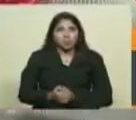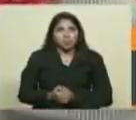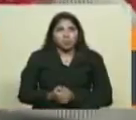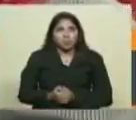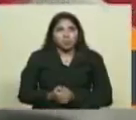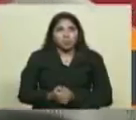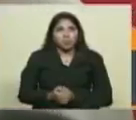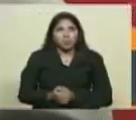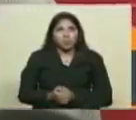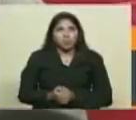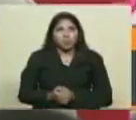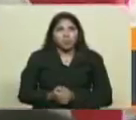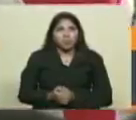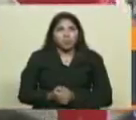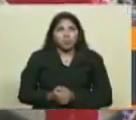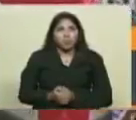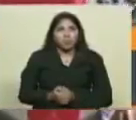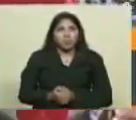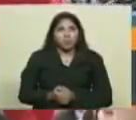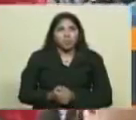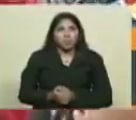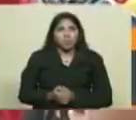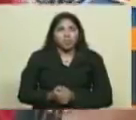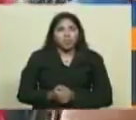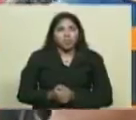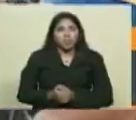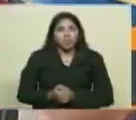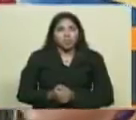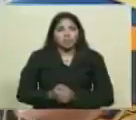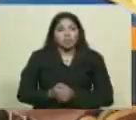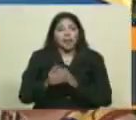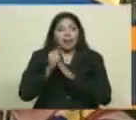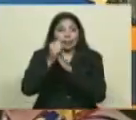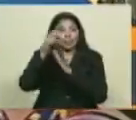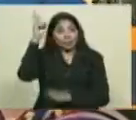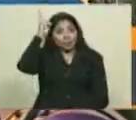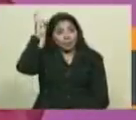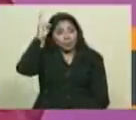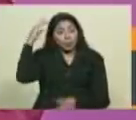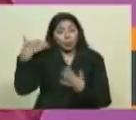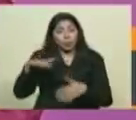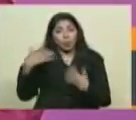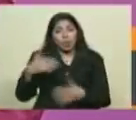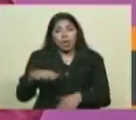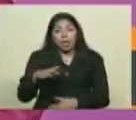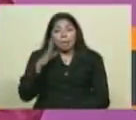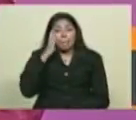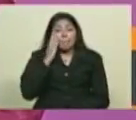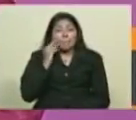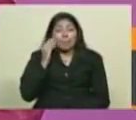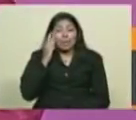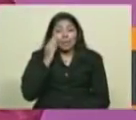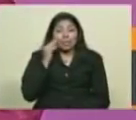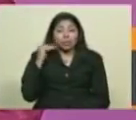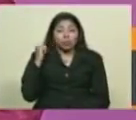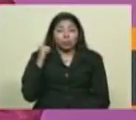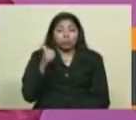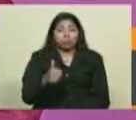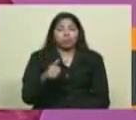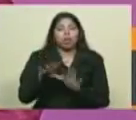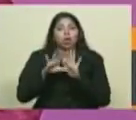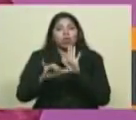¿Chamana o chamán? Chamana, chamana mayor, constituyente.